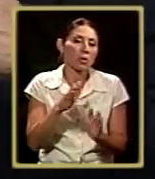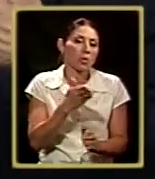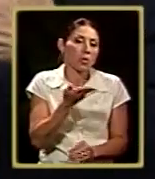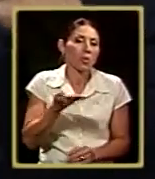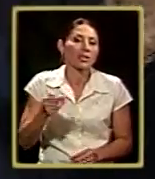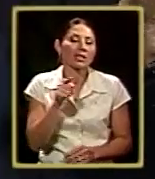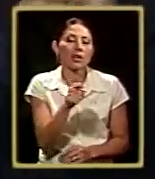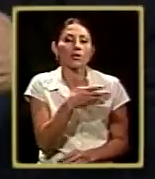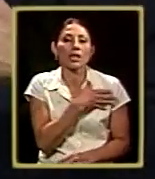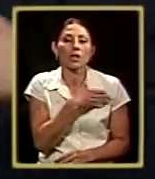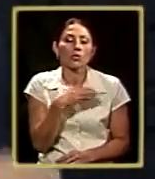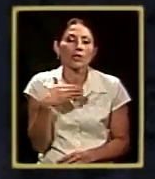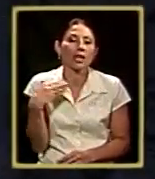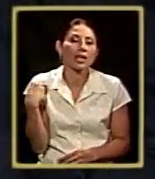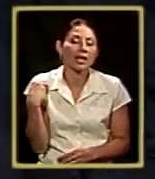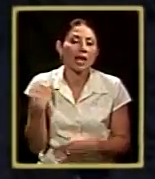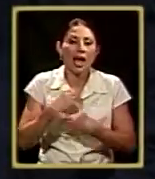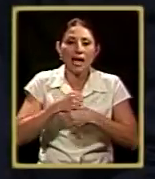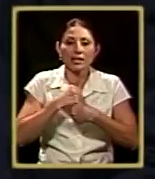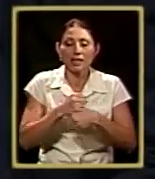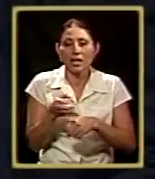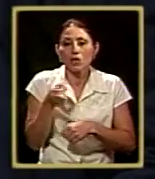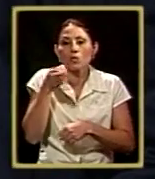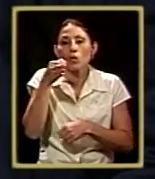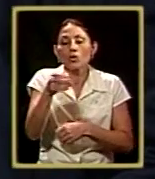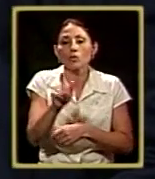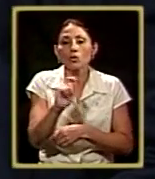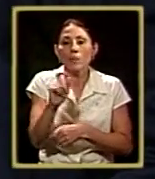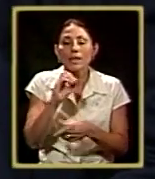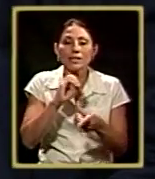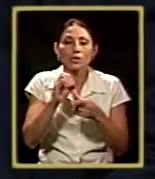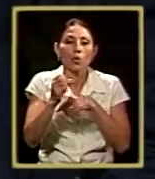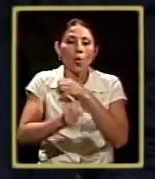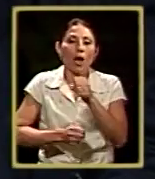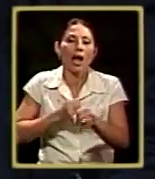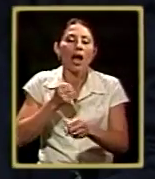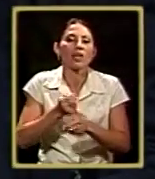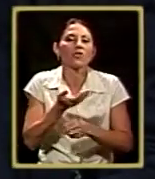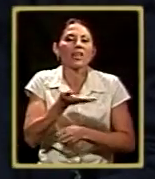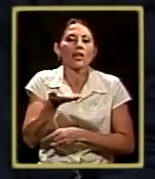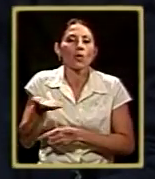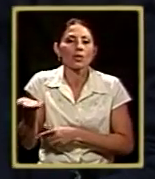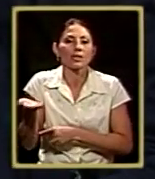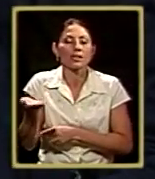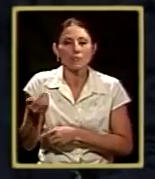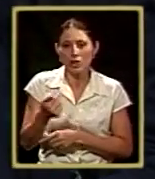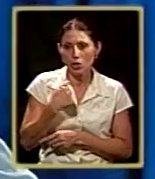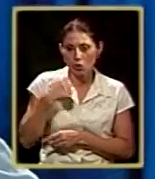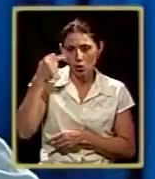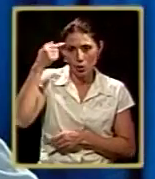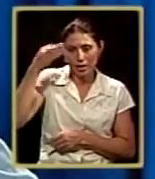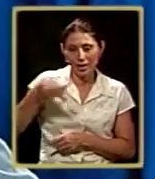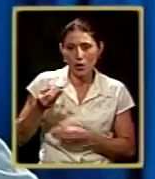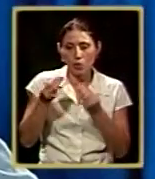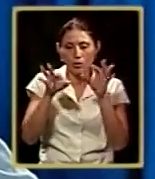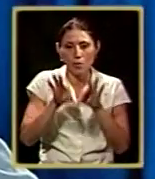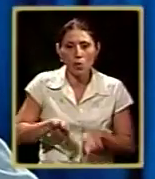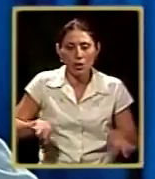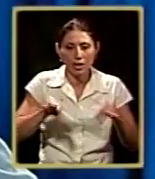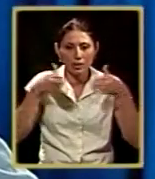próximos años o meses realizar, ¿cómo qué cosas se le ha pensado? Yo pienso que hay que darle mucha importancia a